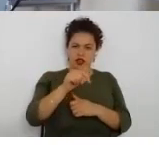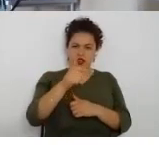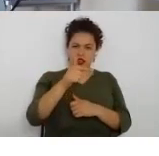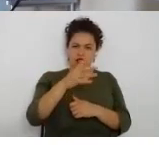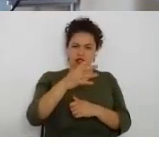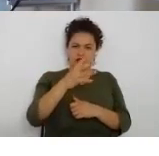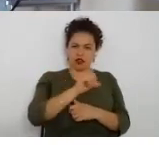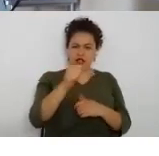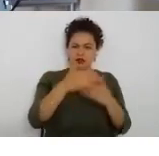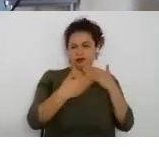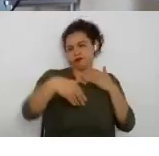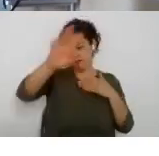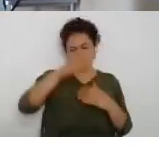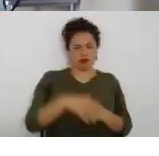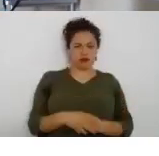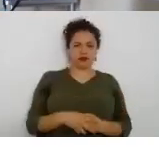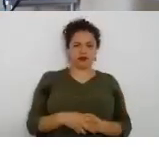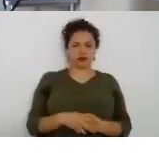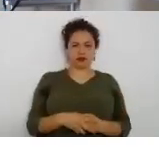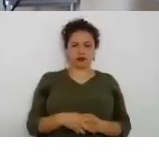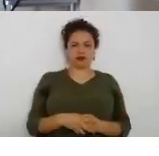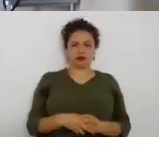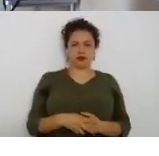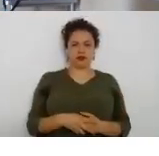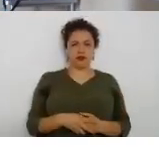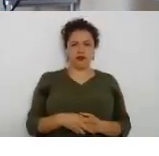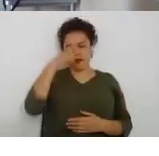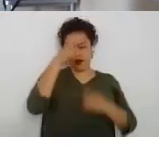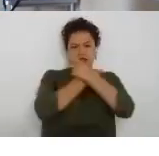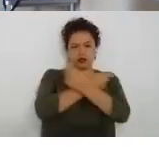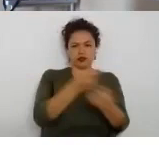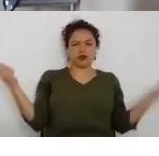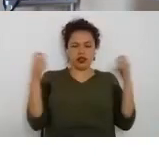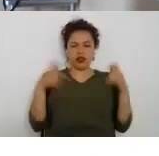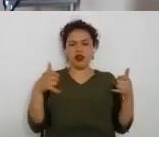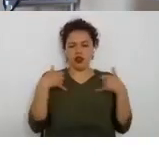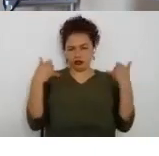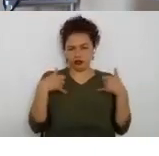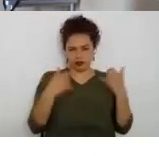adelante. ¿De acuerdo? Para lo que son niños e infantes,